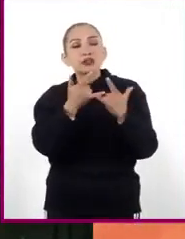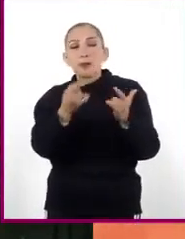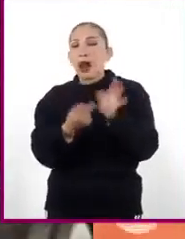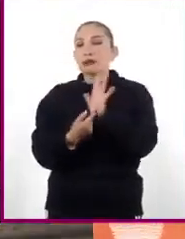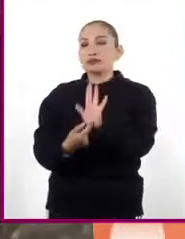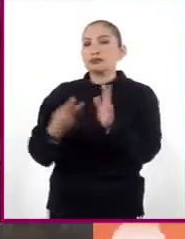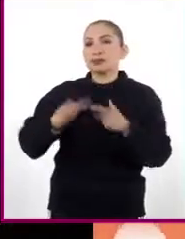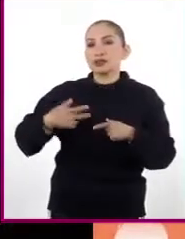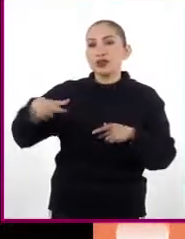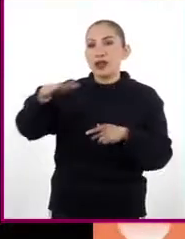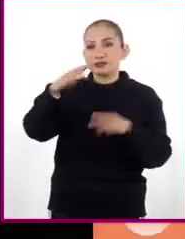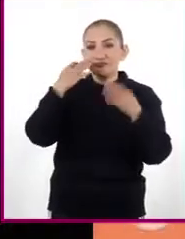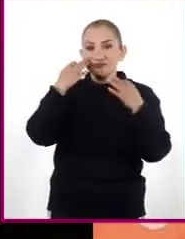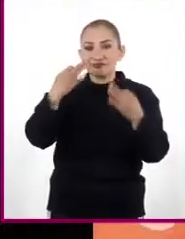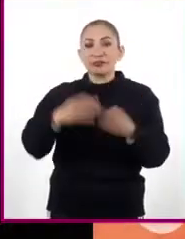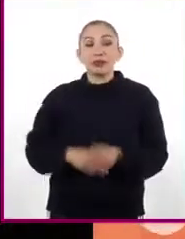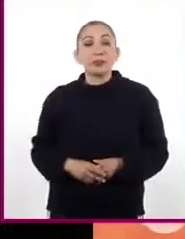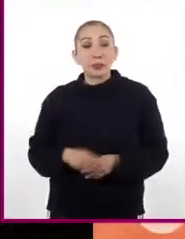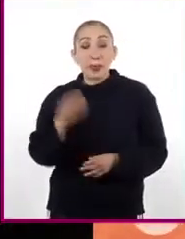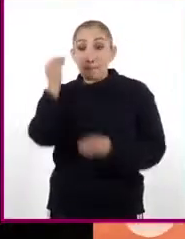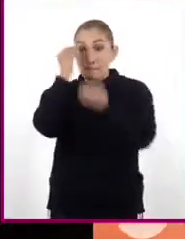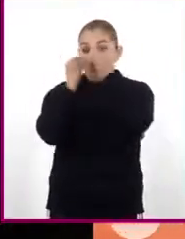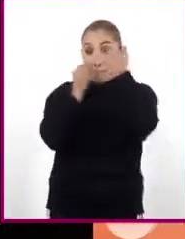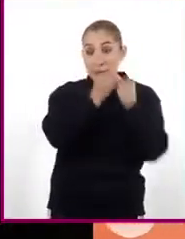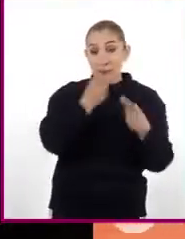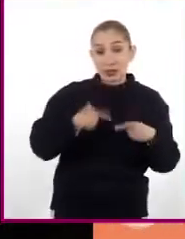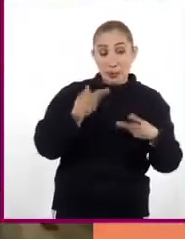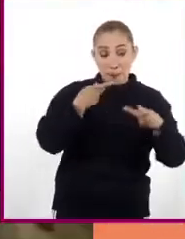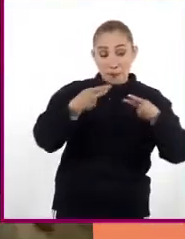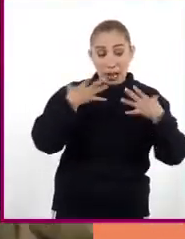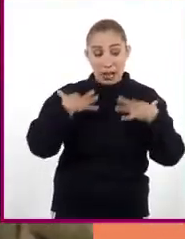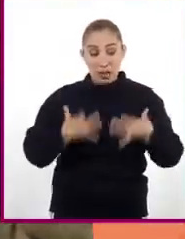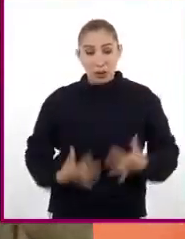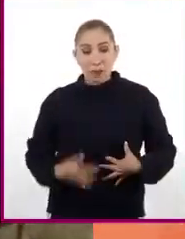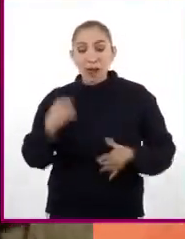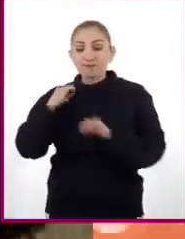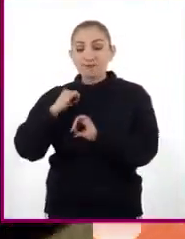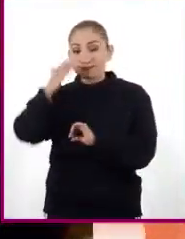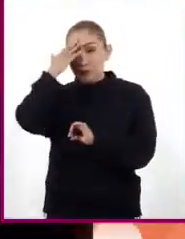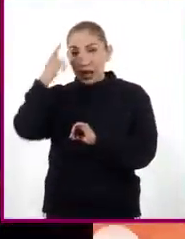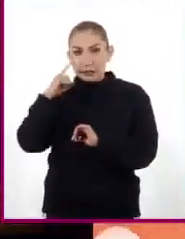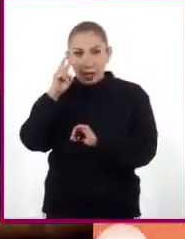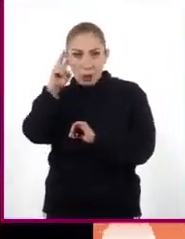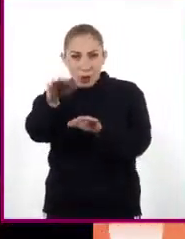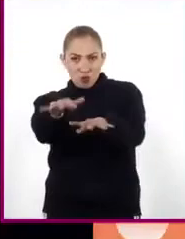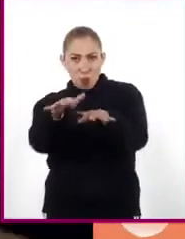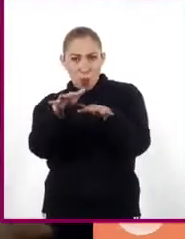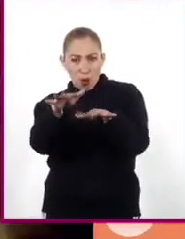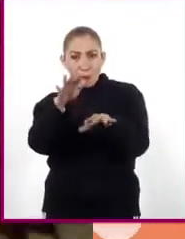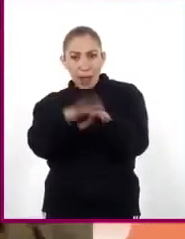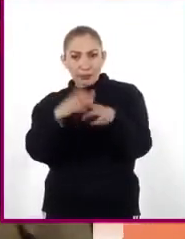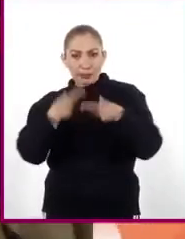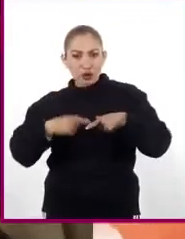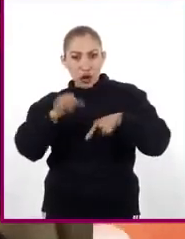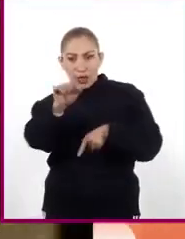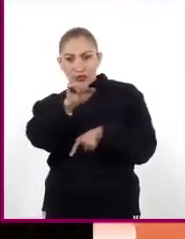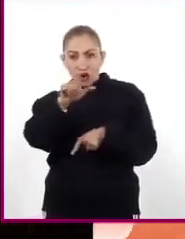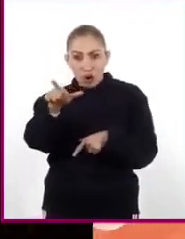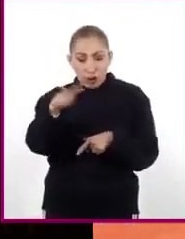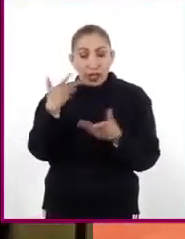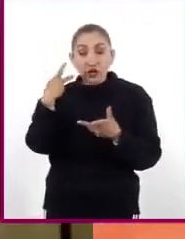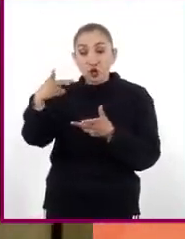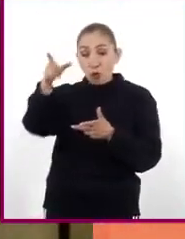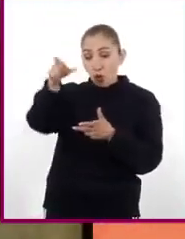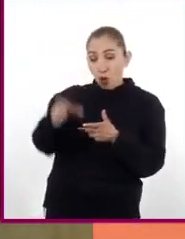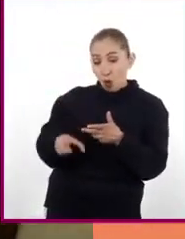al público. Los maquillistas y vestuaristas son los encargados de resaltar la caracterización de los actores, de que